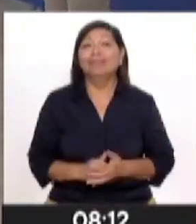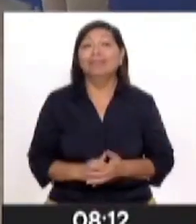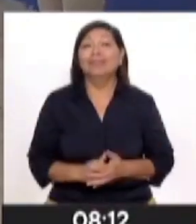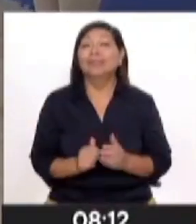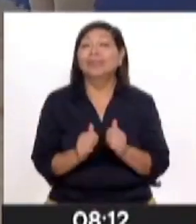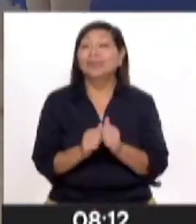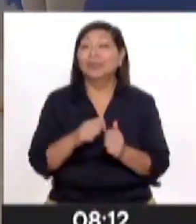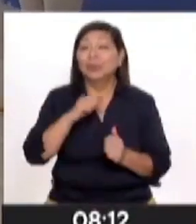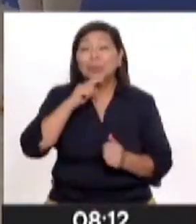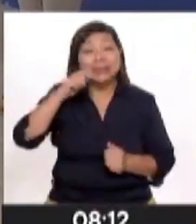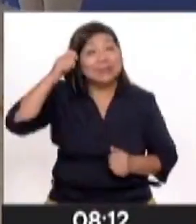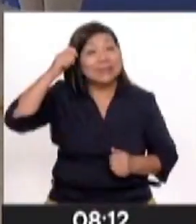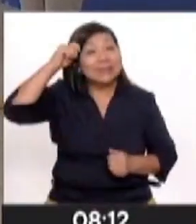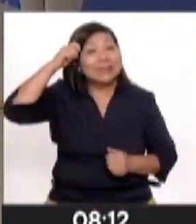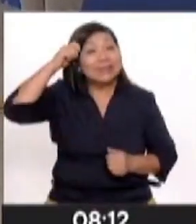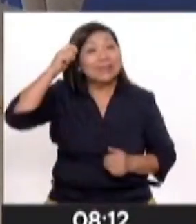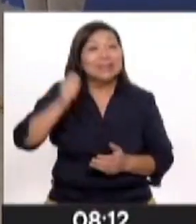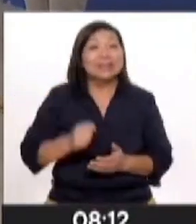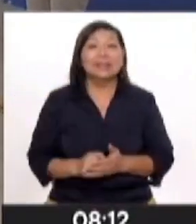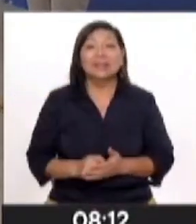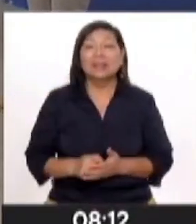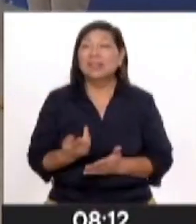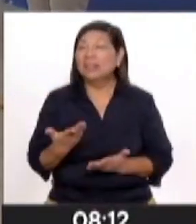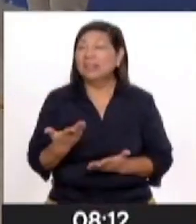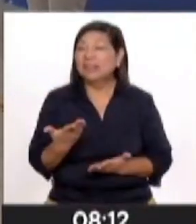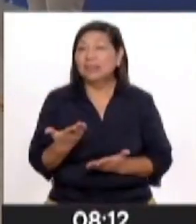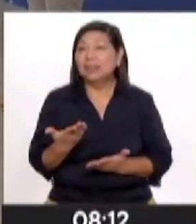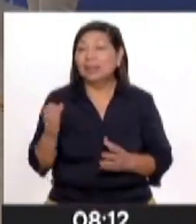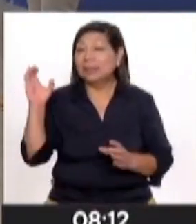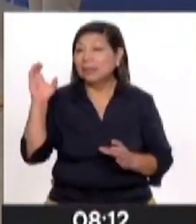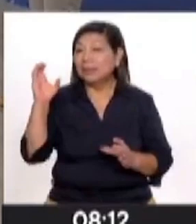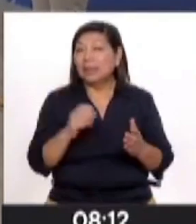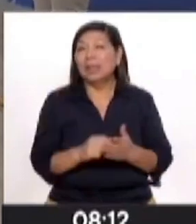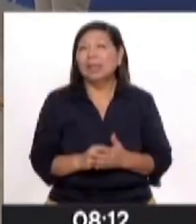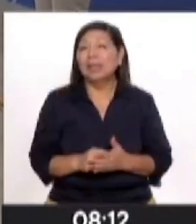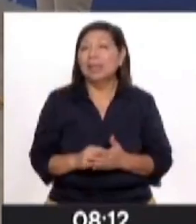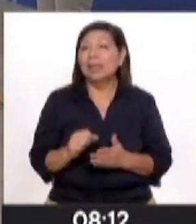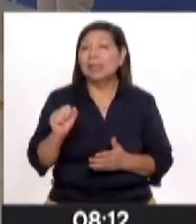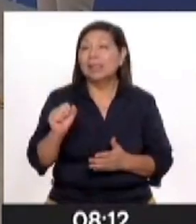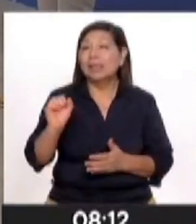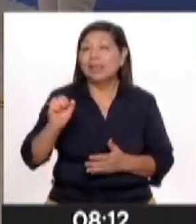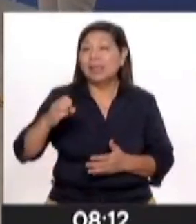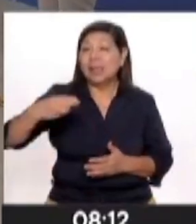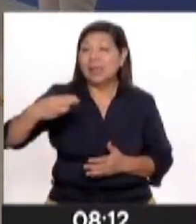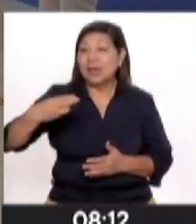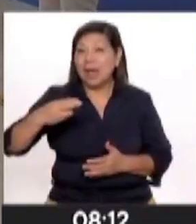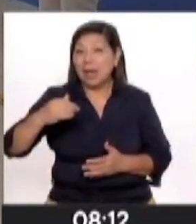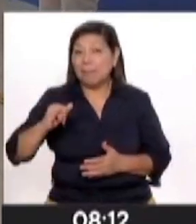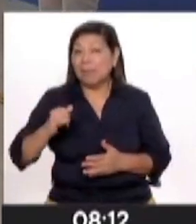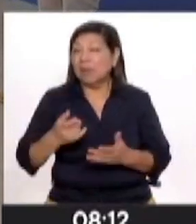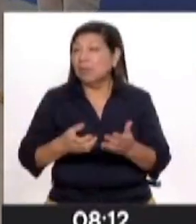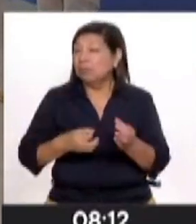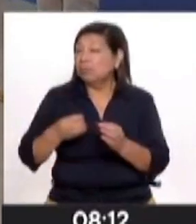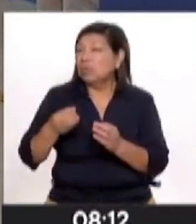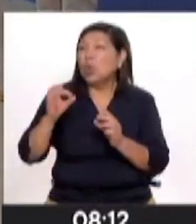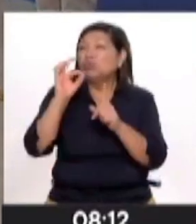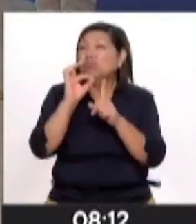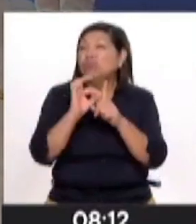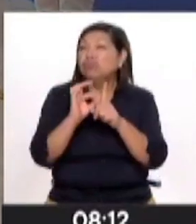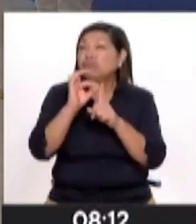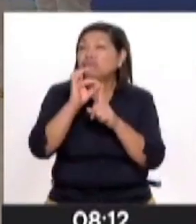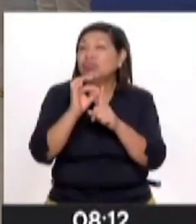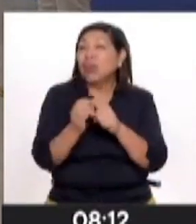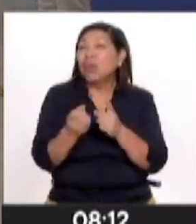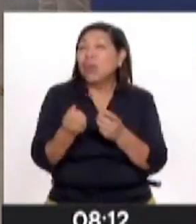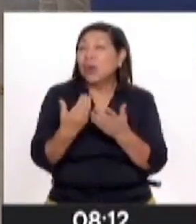Nos acompaña la ingeniera Kelita Quispe, subdirectora de Predicción Climática del CENAMI, para hablar precisamente del pronóstico del clima. ¿Qué tal,